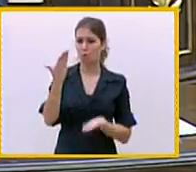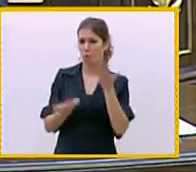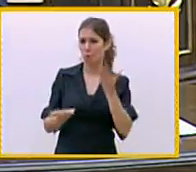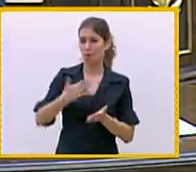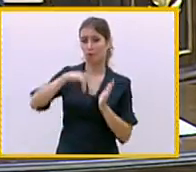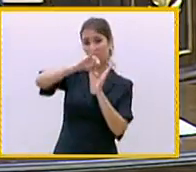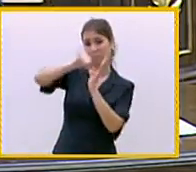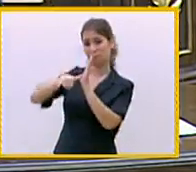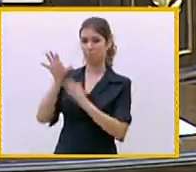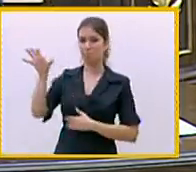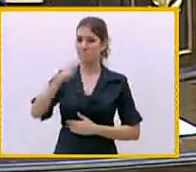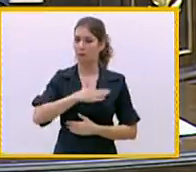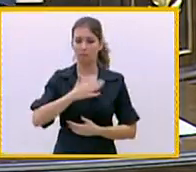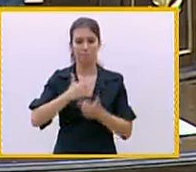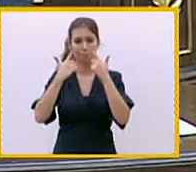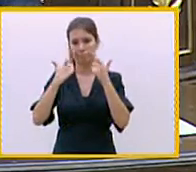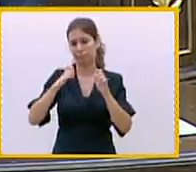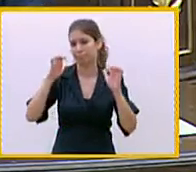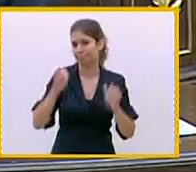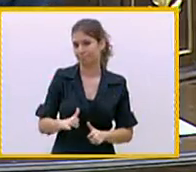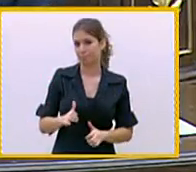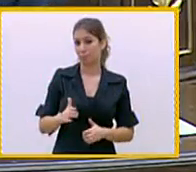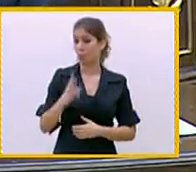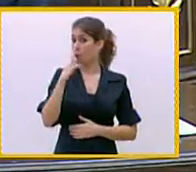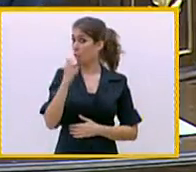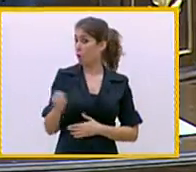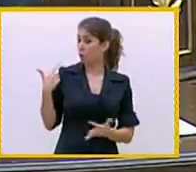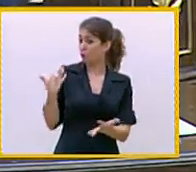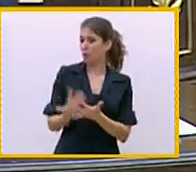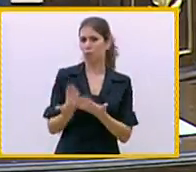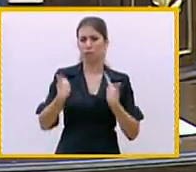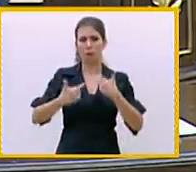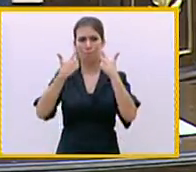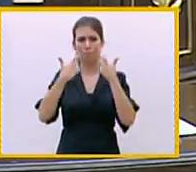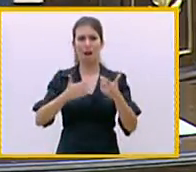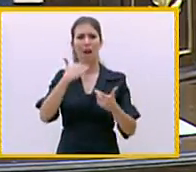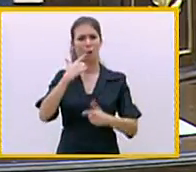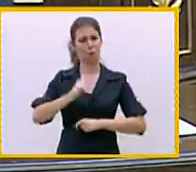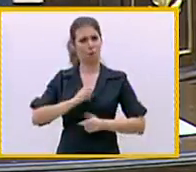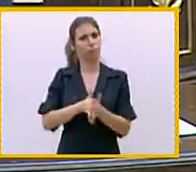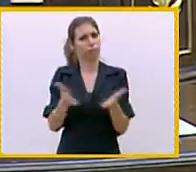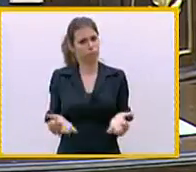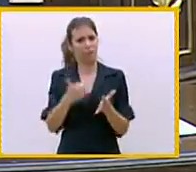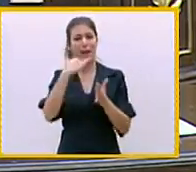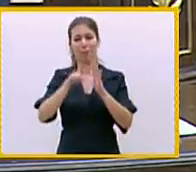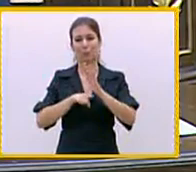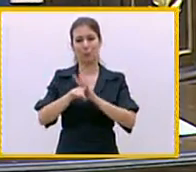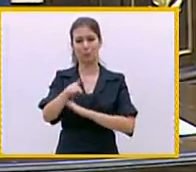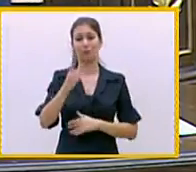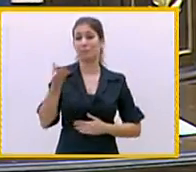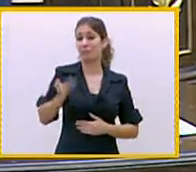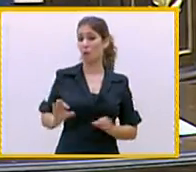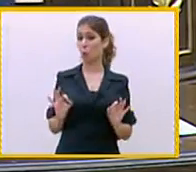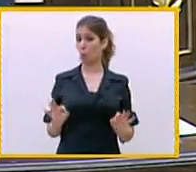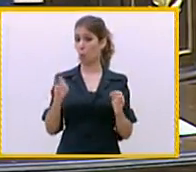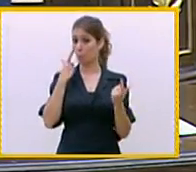nuestro entorno. En los 2 últimos años hemos dado ya algunos pasos alentadores. La moderación salarial, junto a